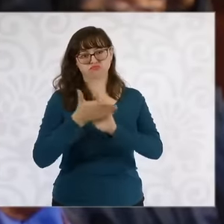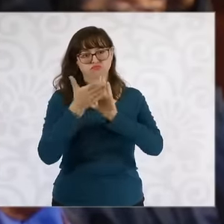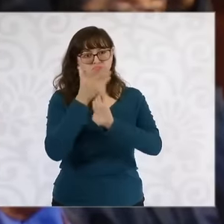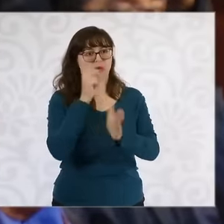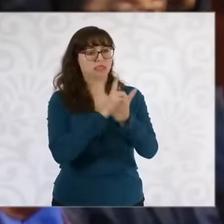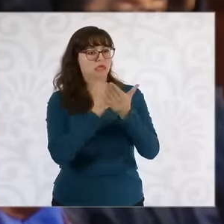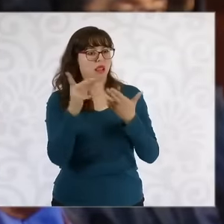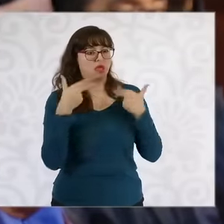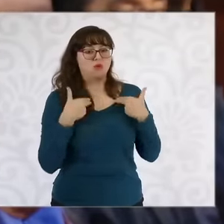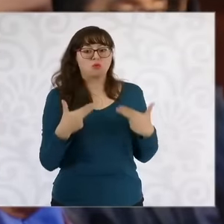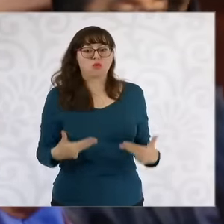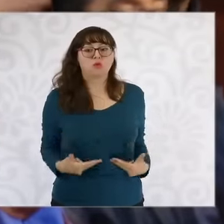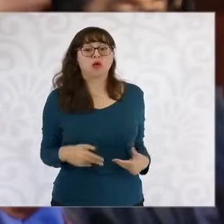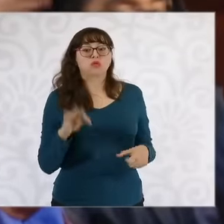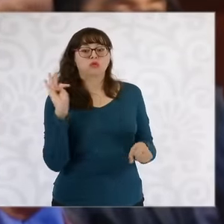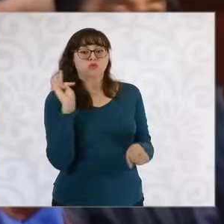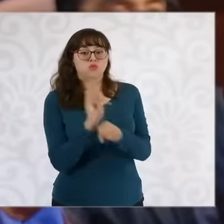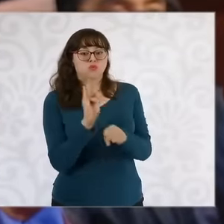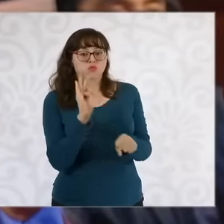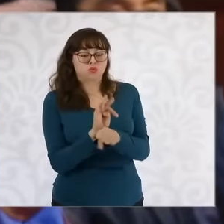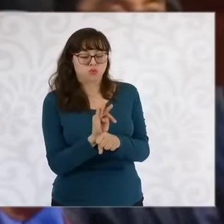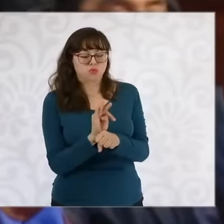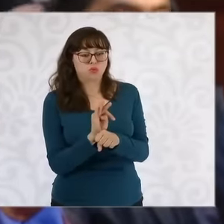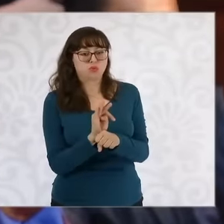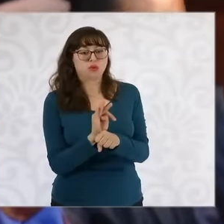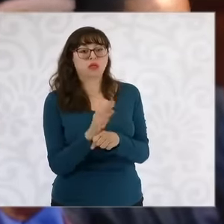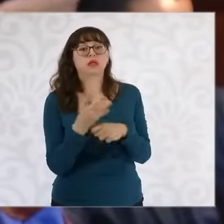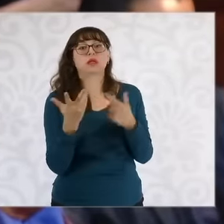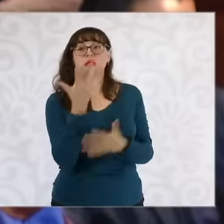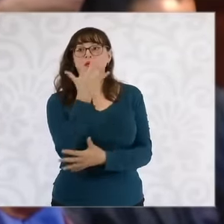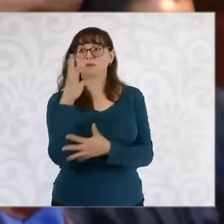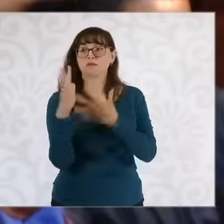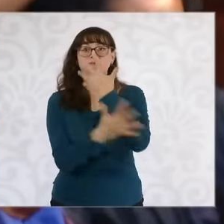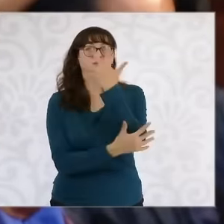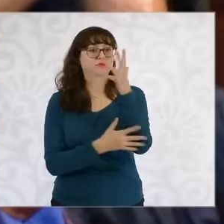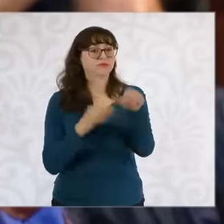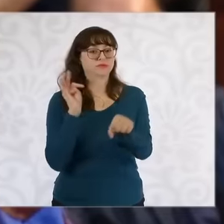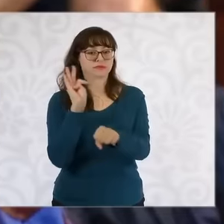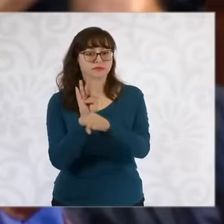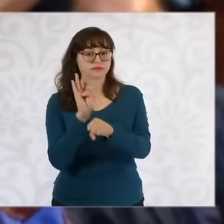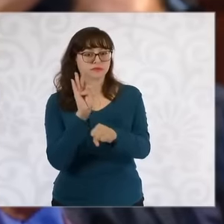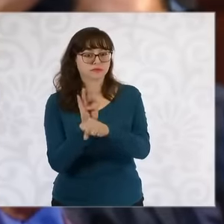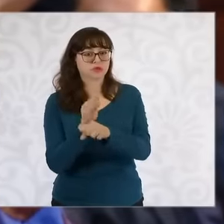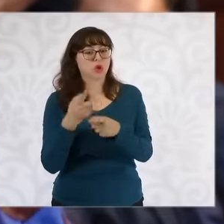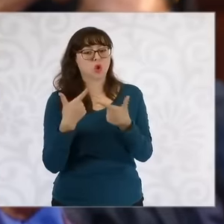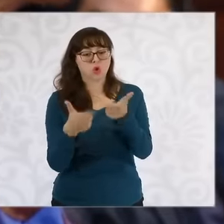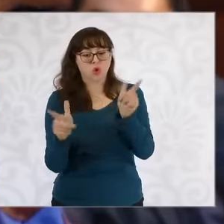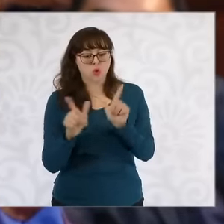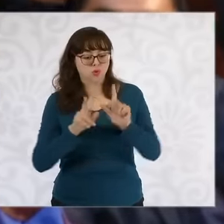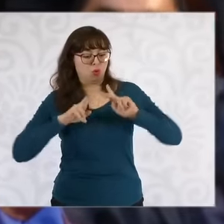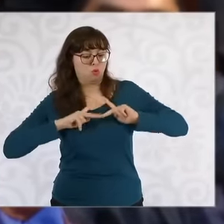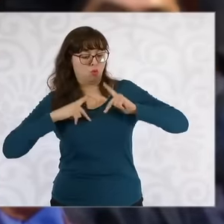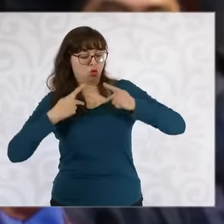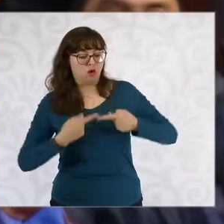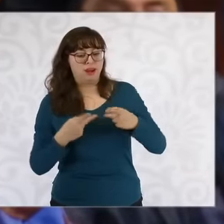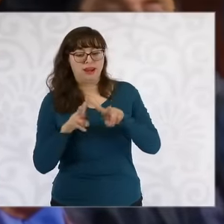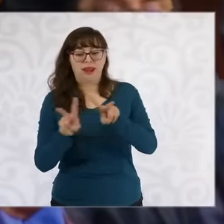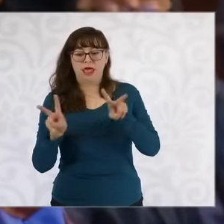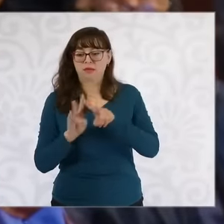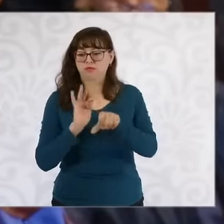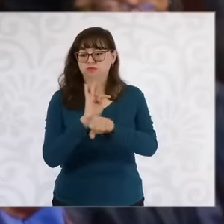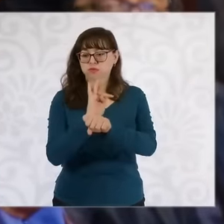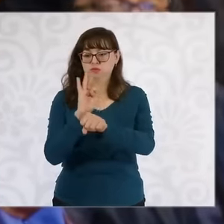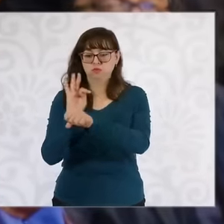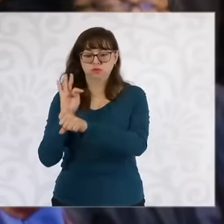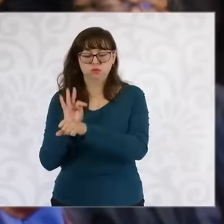derechos humanos, particularmente defensor de medio ambiente y los sectores más vulnerables de nuestra sociedad,